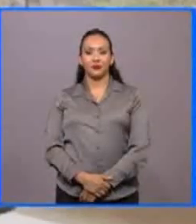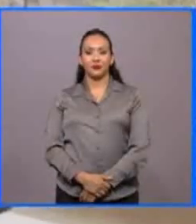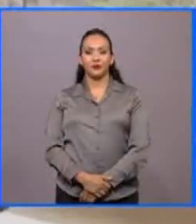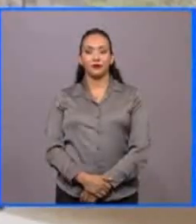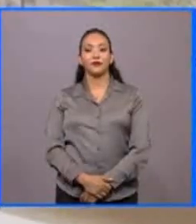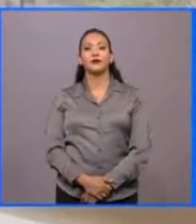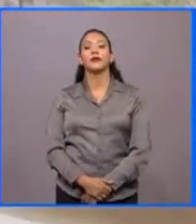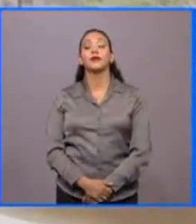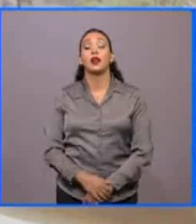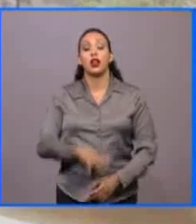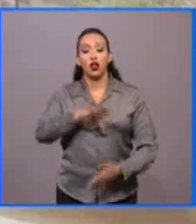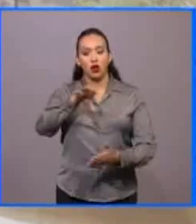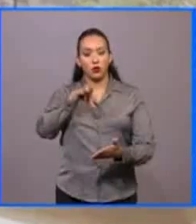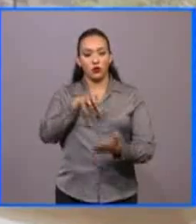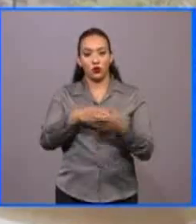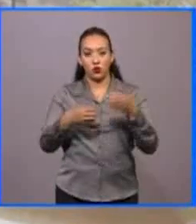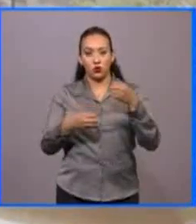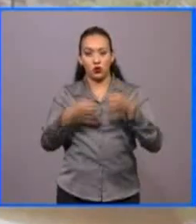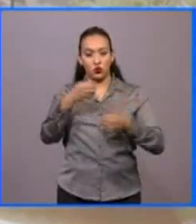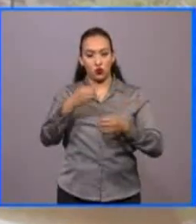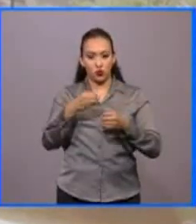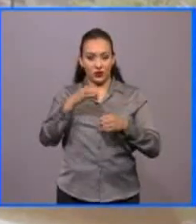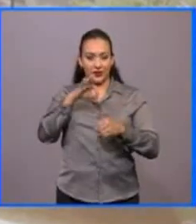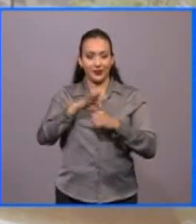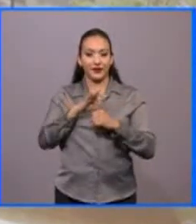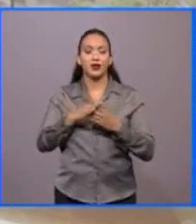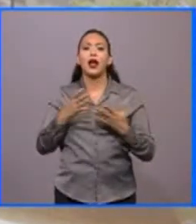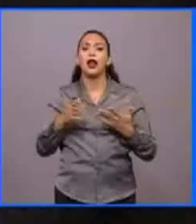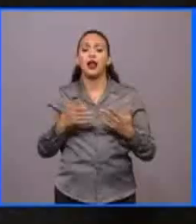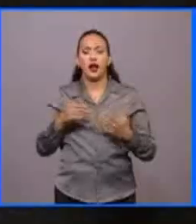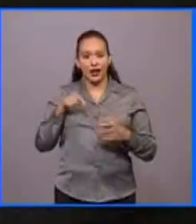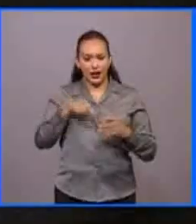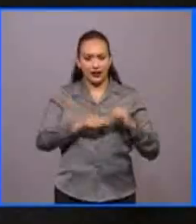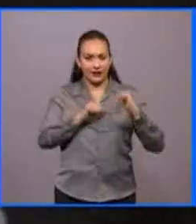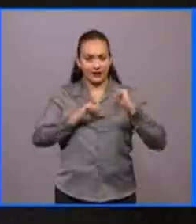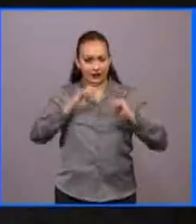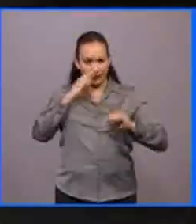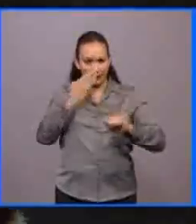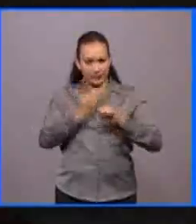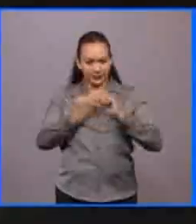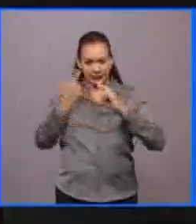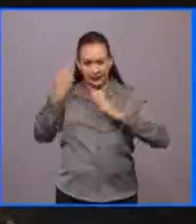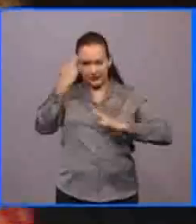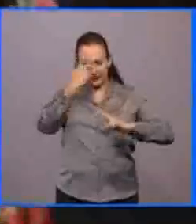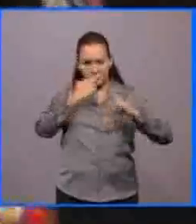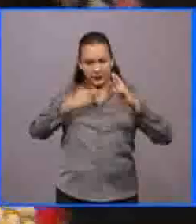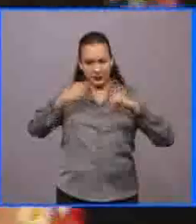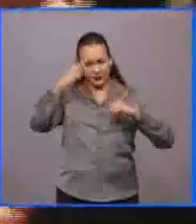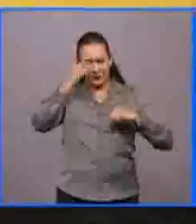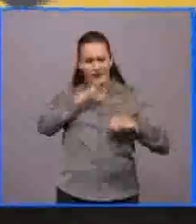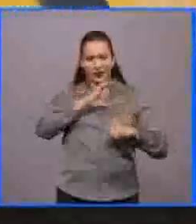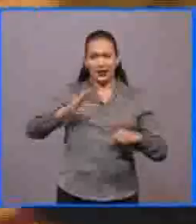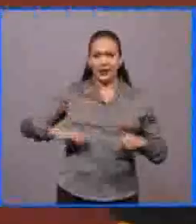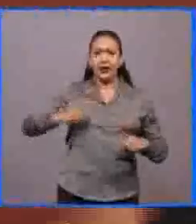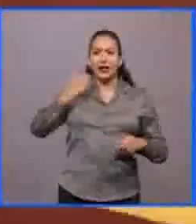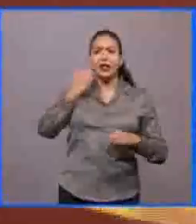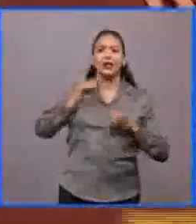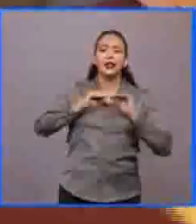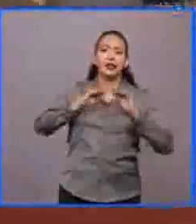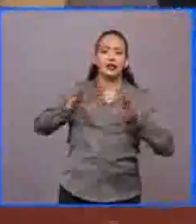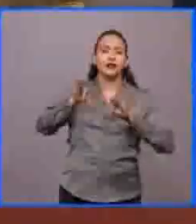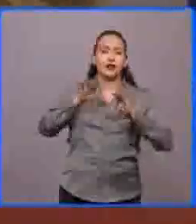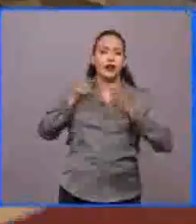Y para el Observatorio Judicial Electoral, las disposiciones que regulan las campañas de las personas que aspiran a un cargo en el